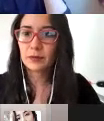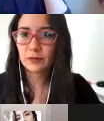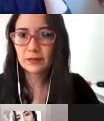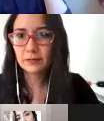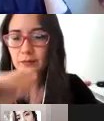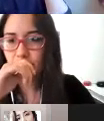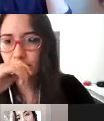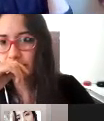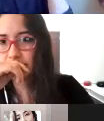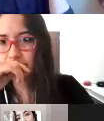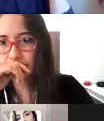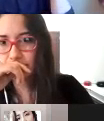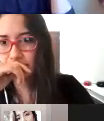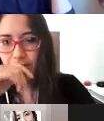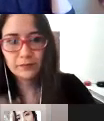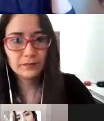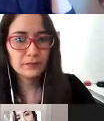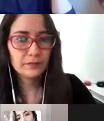¿Más preguntas?